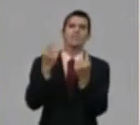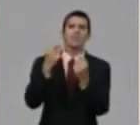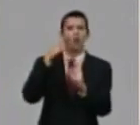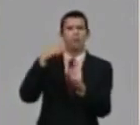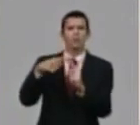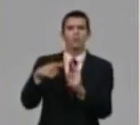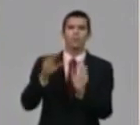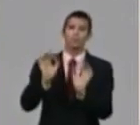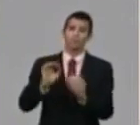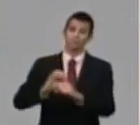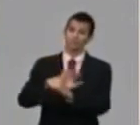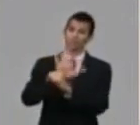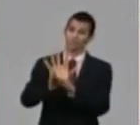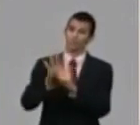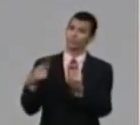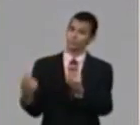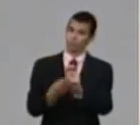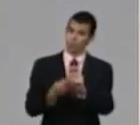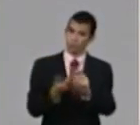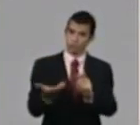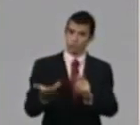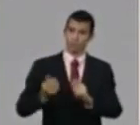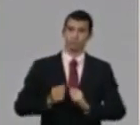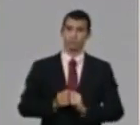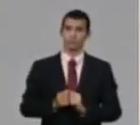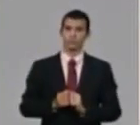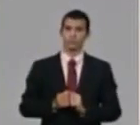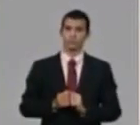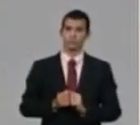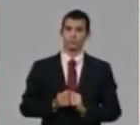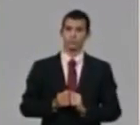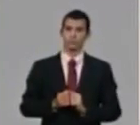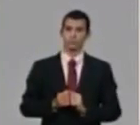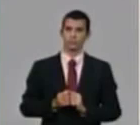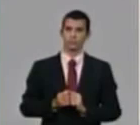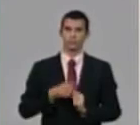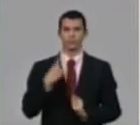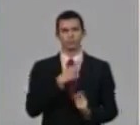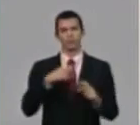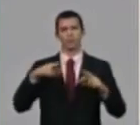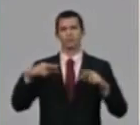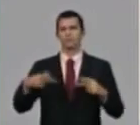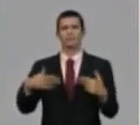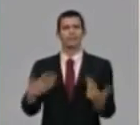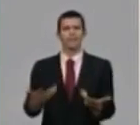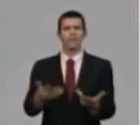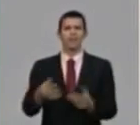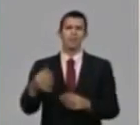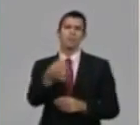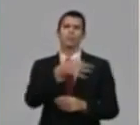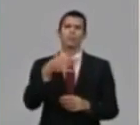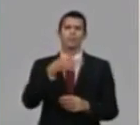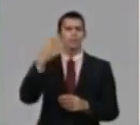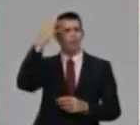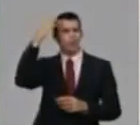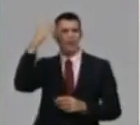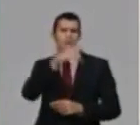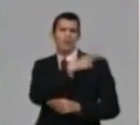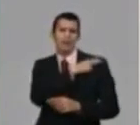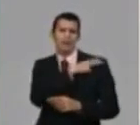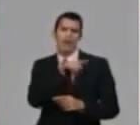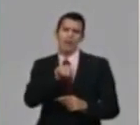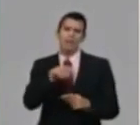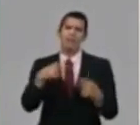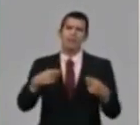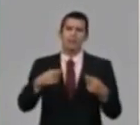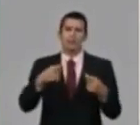Nosotros también hemos ratificado la facultad que tienen los consejos de administración municipales de adecuar las cuotas tributarias cuando